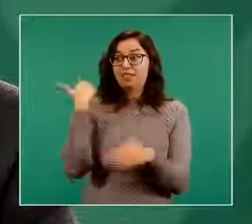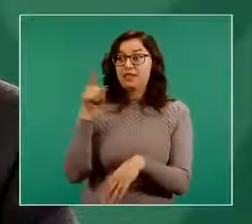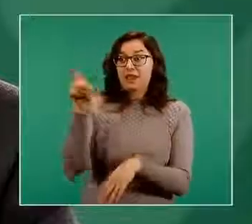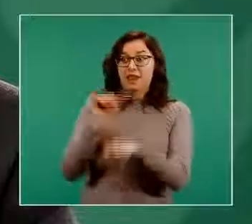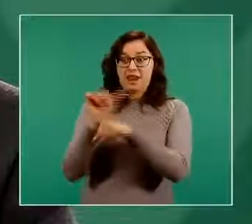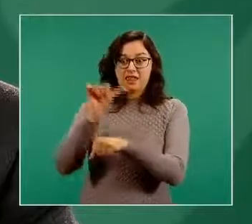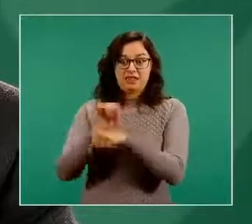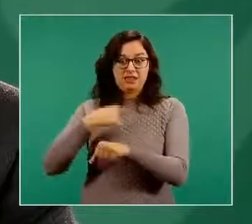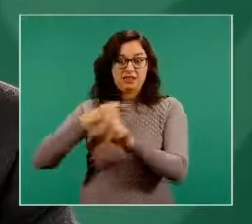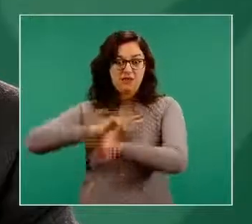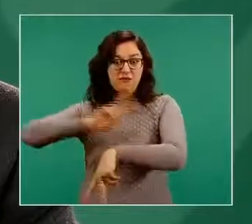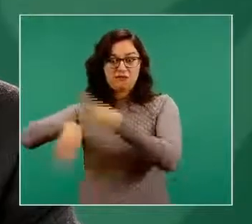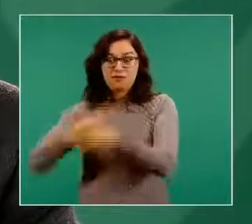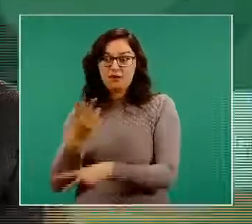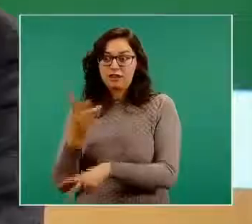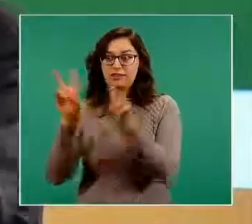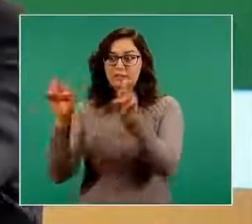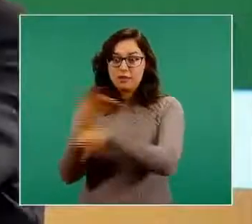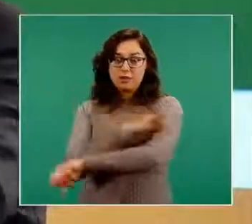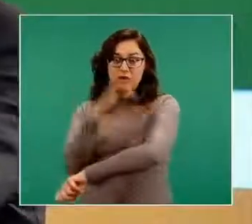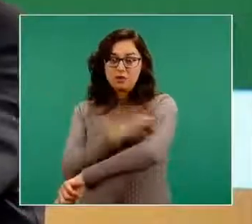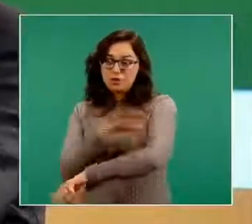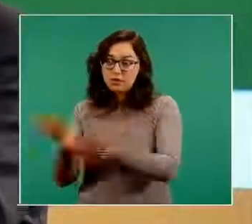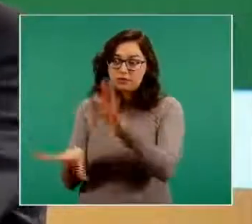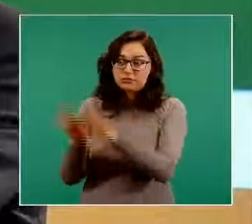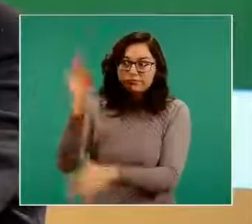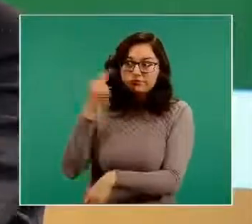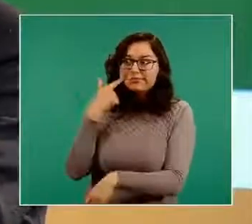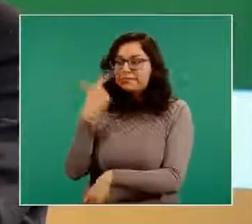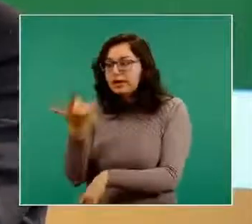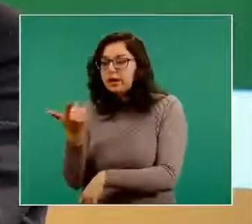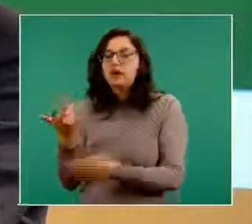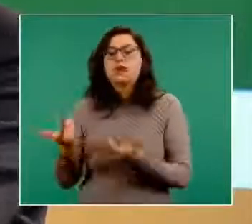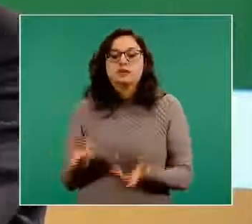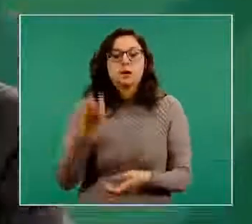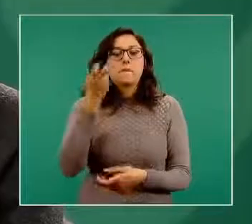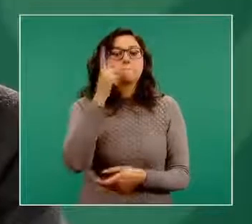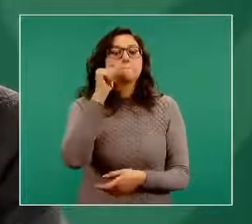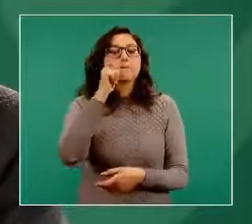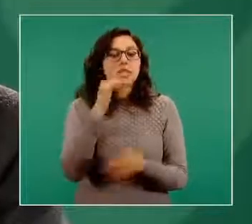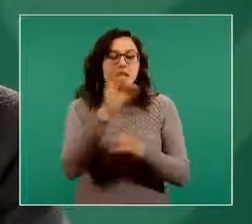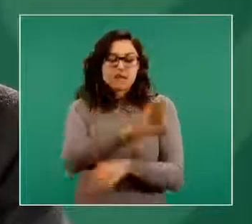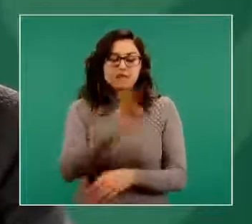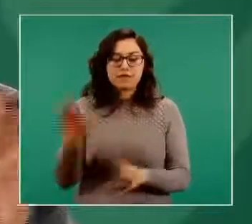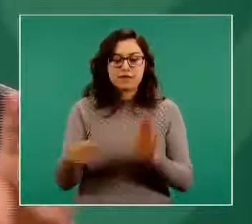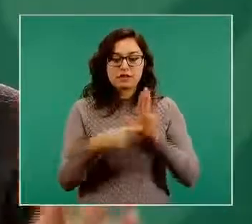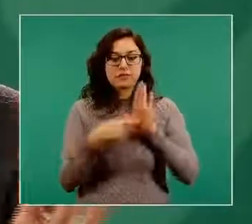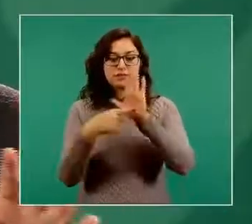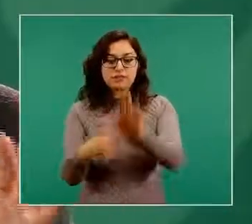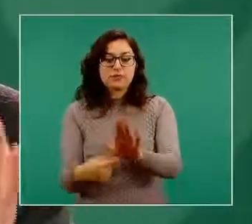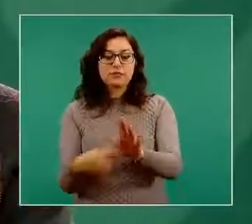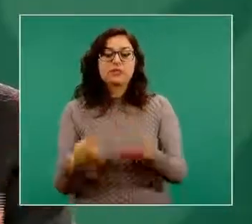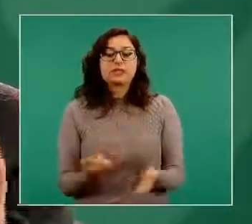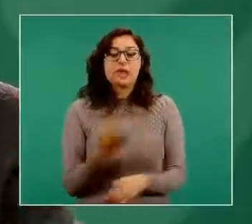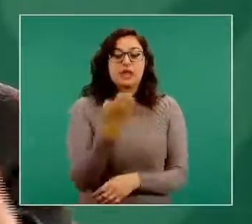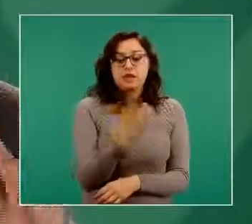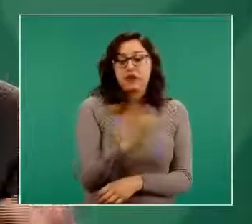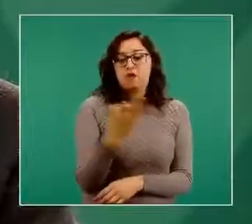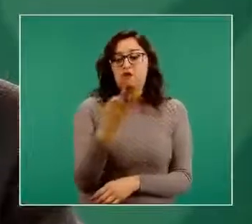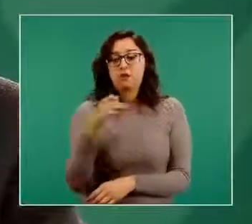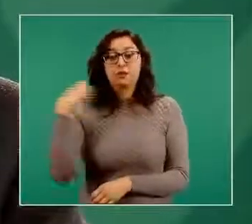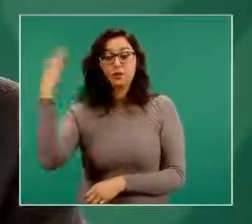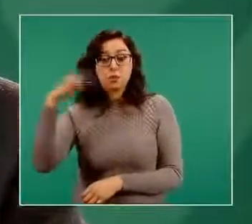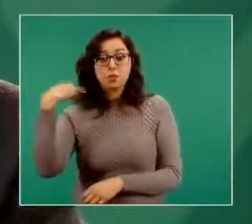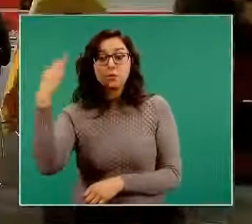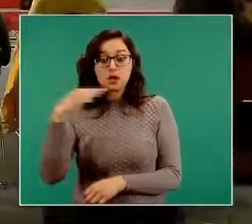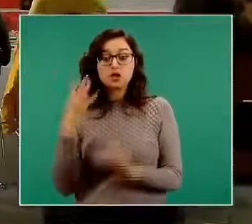conseguir esta vacuna. Entonces, mañana presentaré el calendario entre enero y marzo y lo que implica